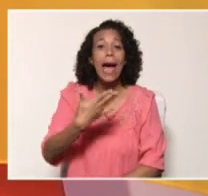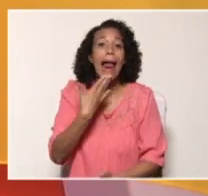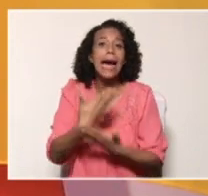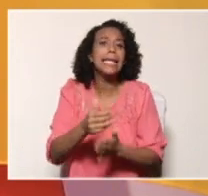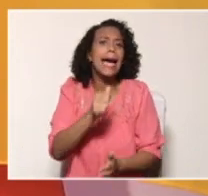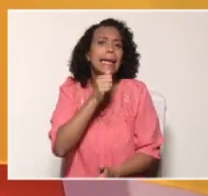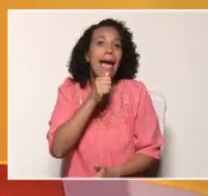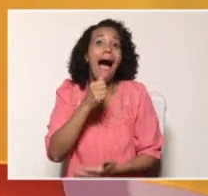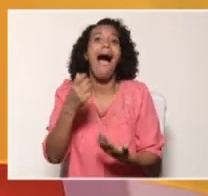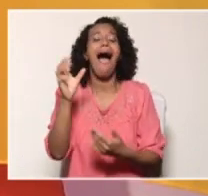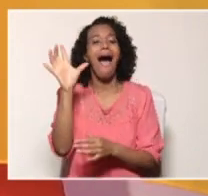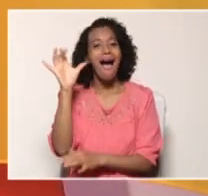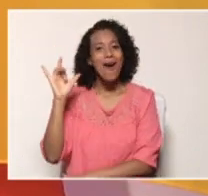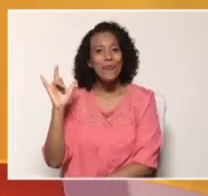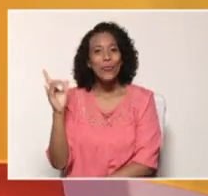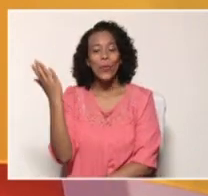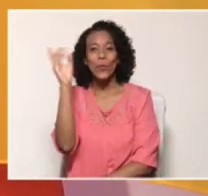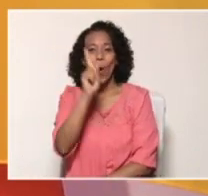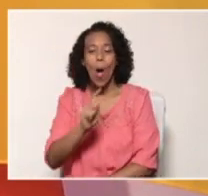gracias a